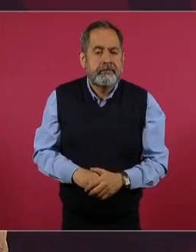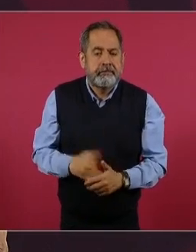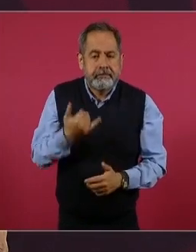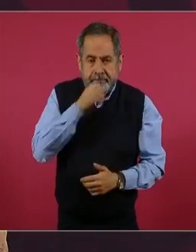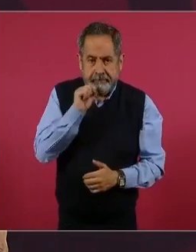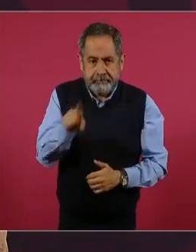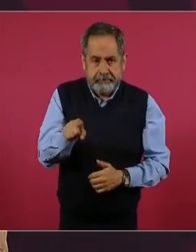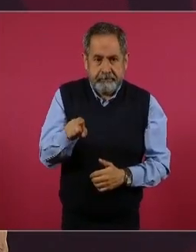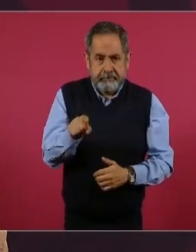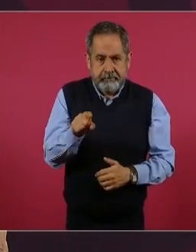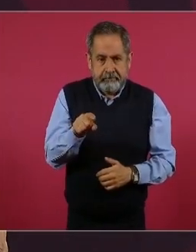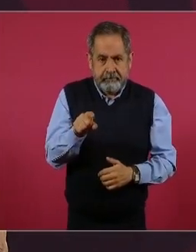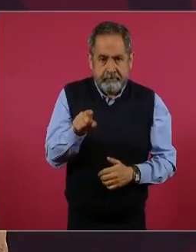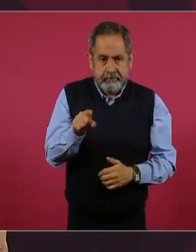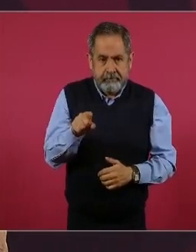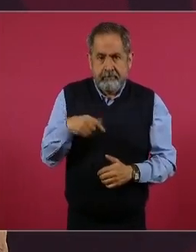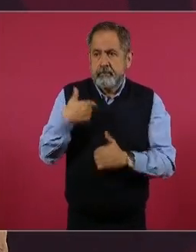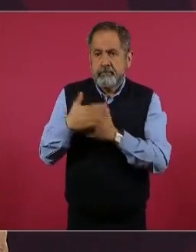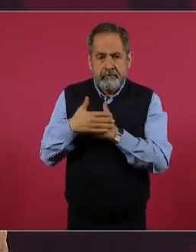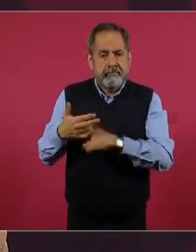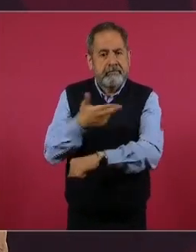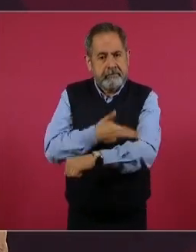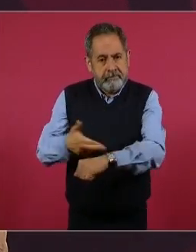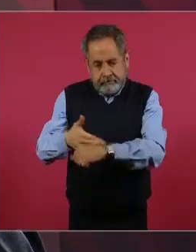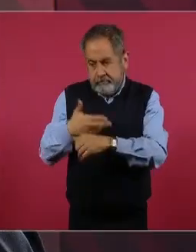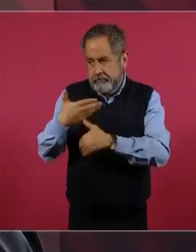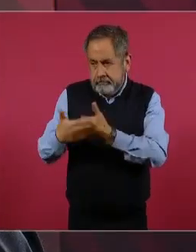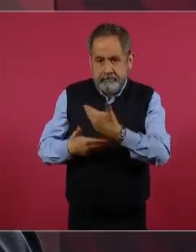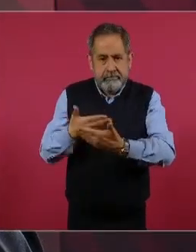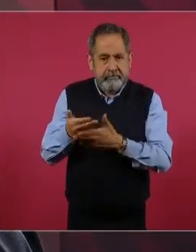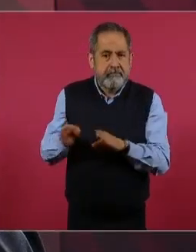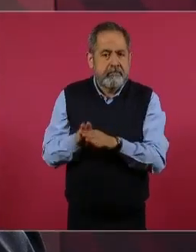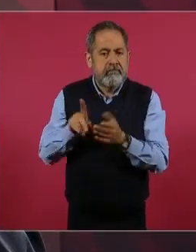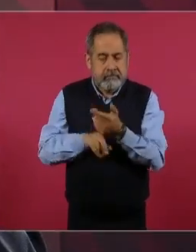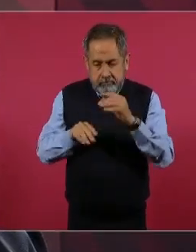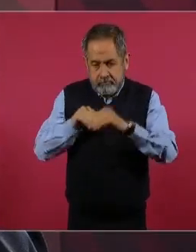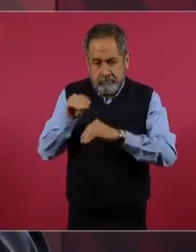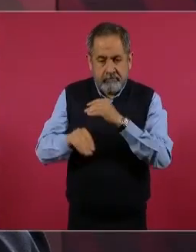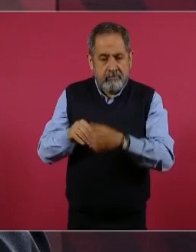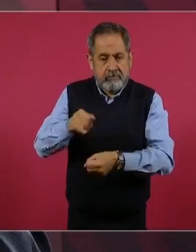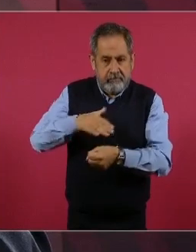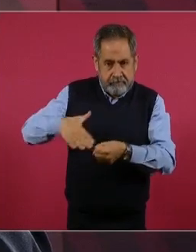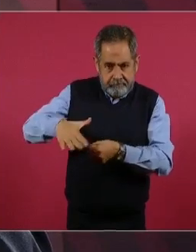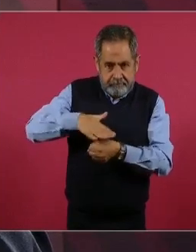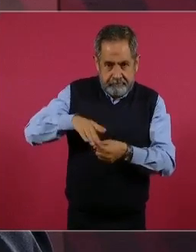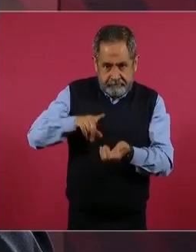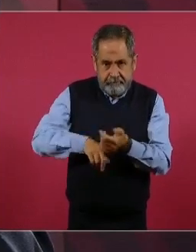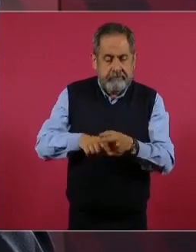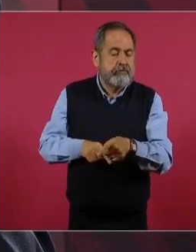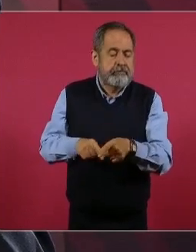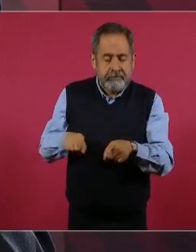y se va a seguir desarrollando el Istmo,